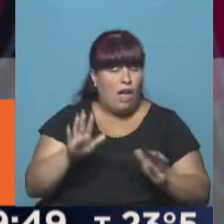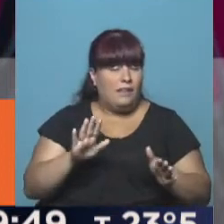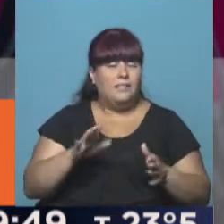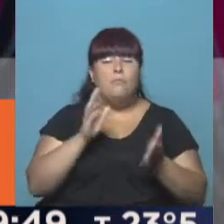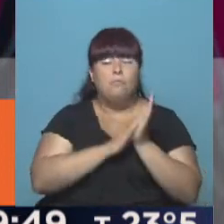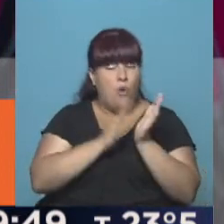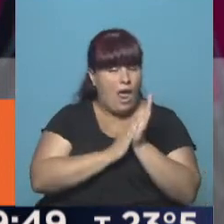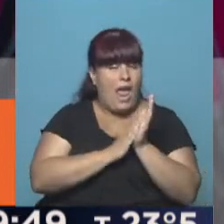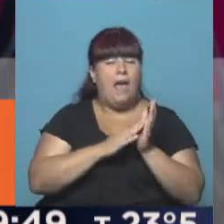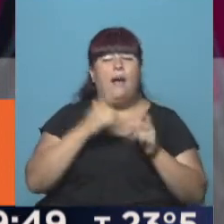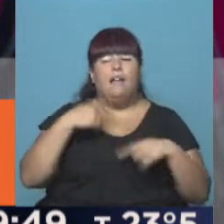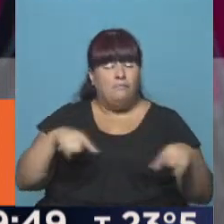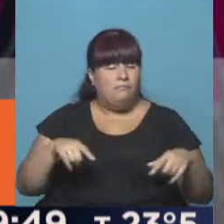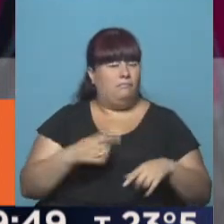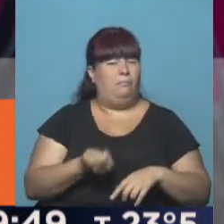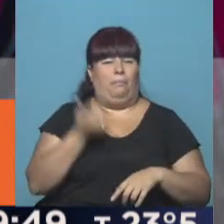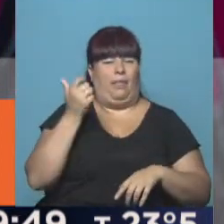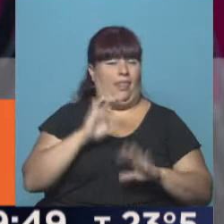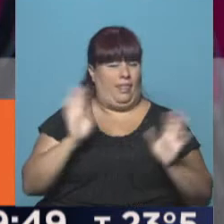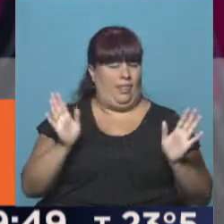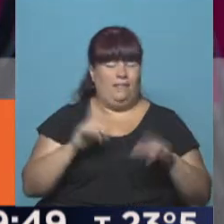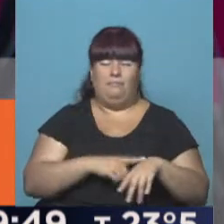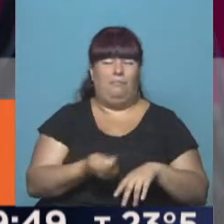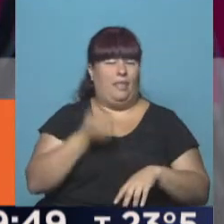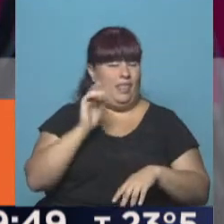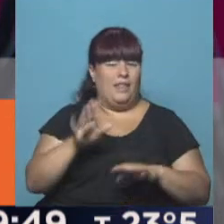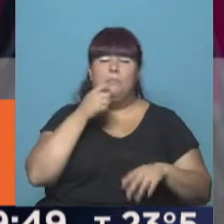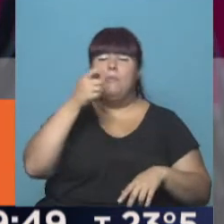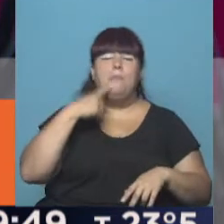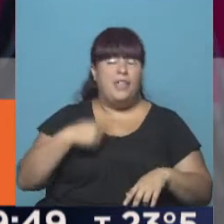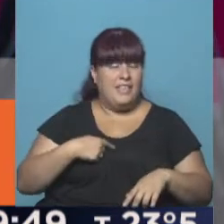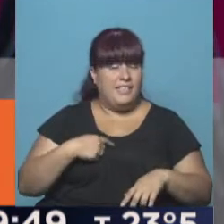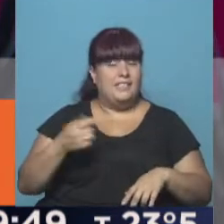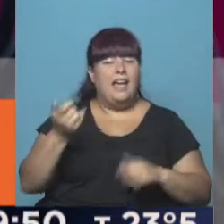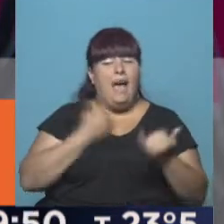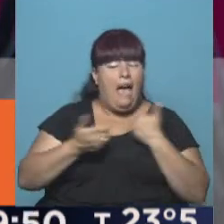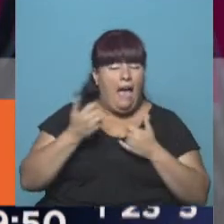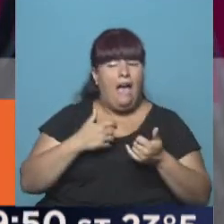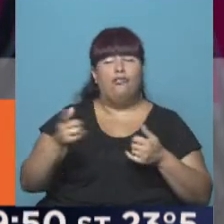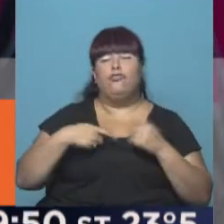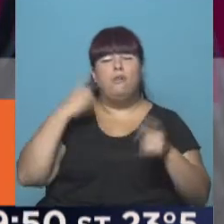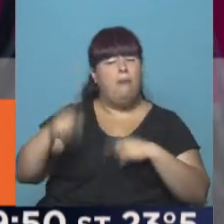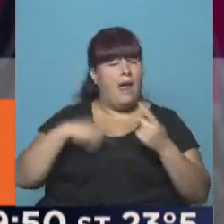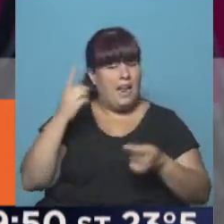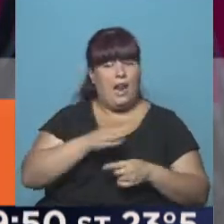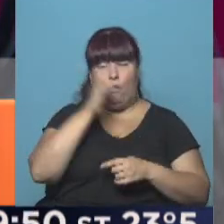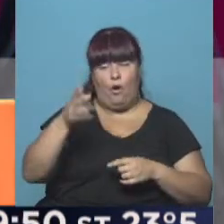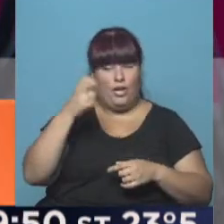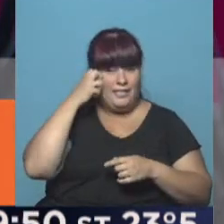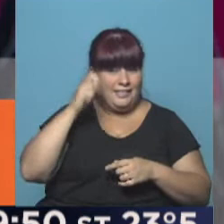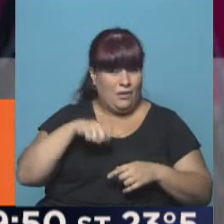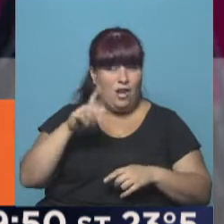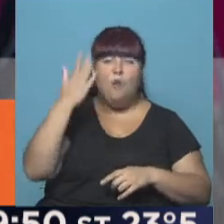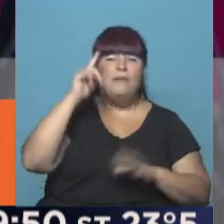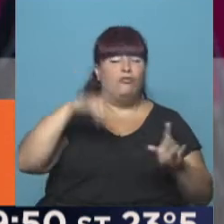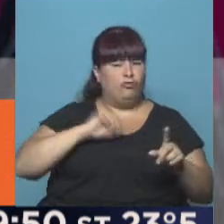con pruebas, con papeles, dura muy poco. Dura muy poco. Si a mí me dicen algo, me endilgan algo, yo al otro día parto a tribunales, no hace falta ni que